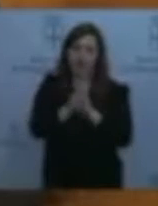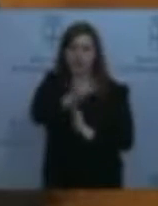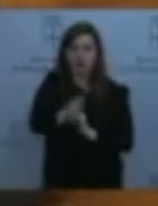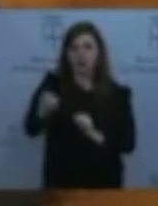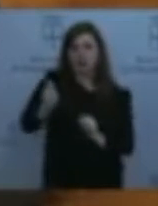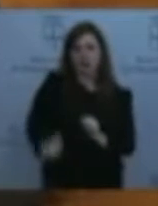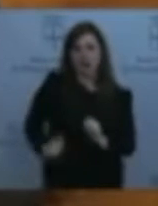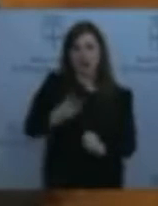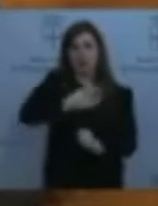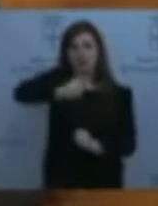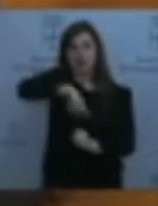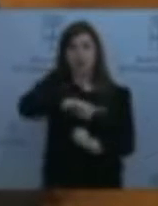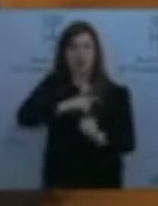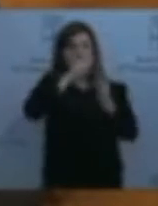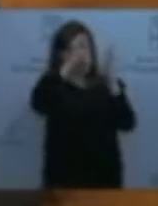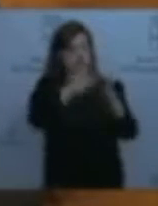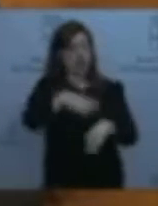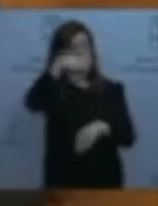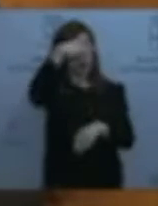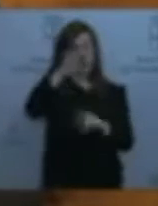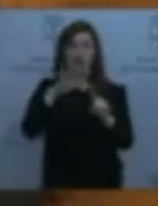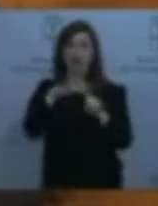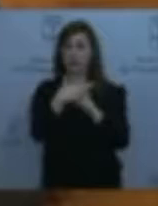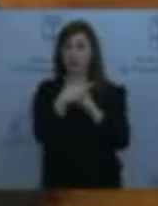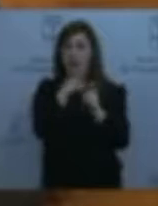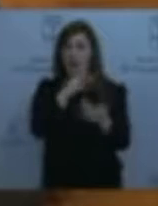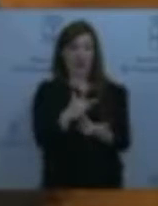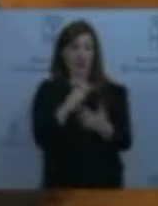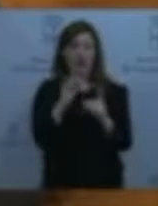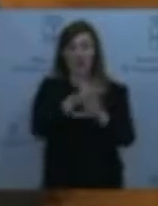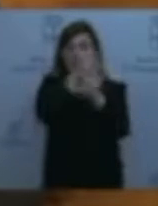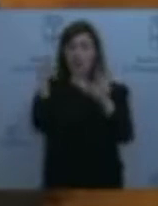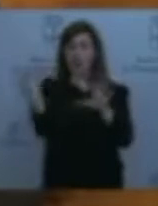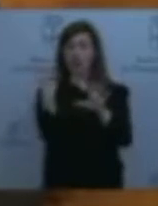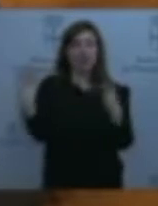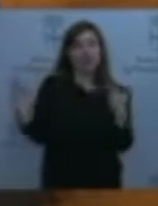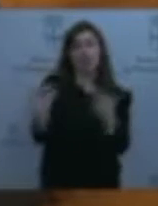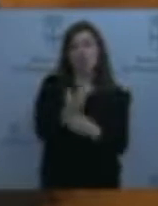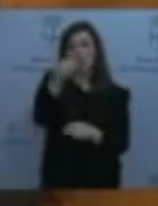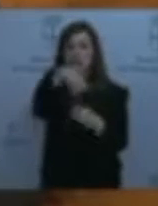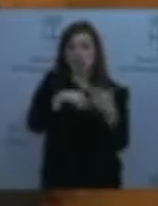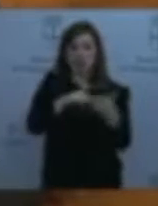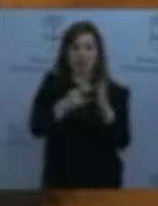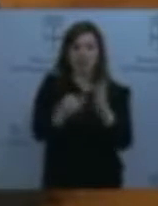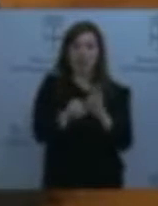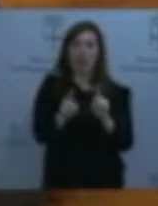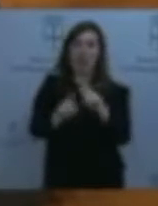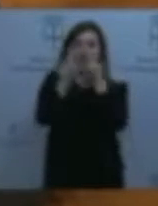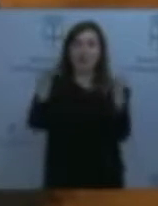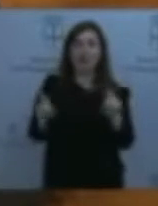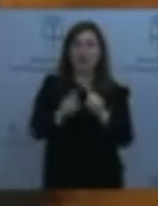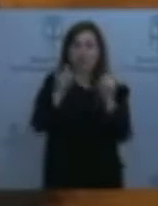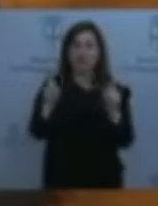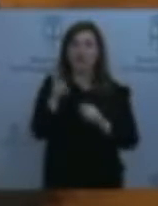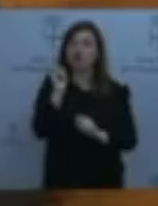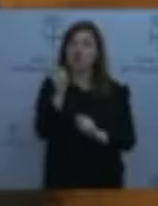profesionales, aunque usted lo único en este caso que tiene claro es que, como todo está dentro de los sistemas informáticos, solo con dar